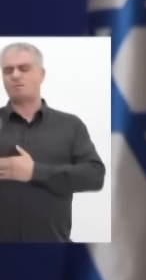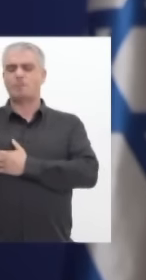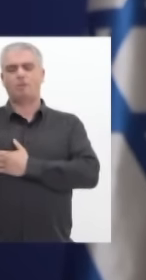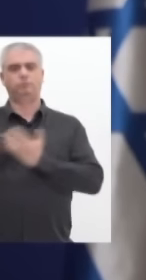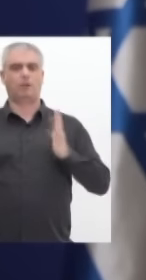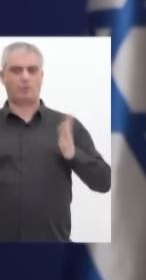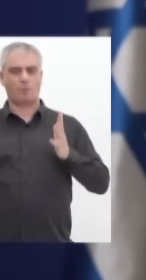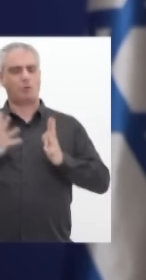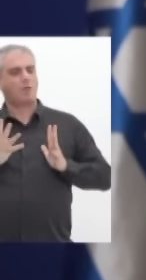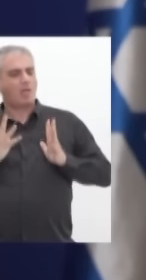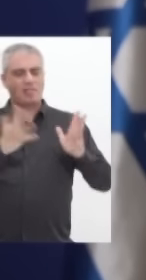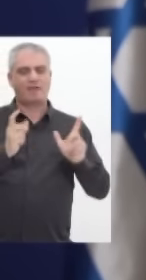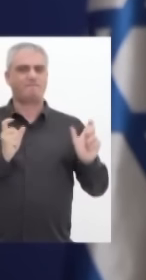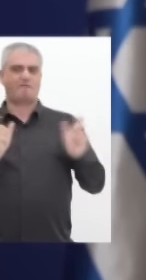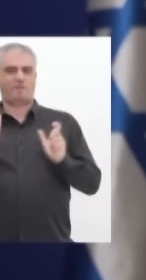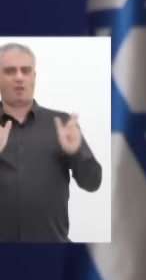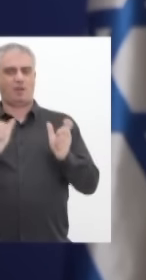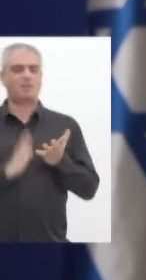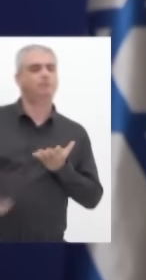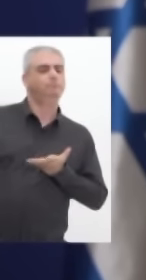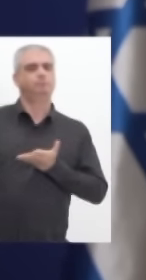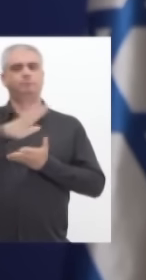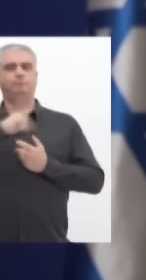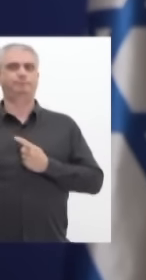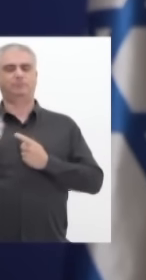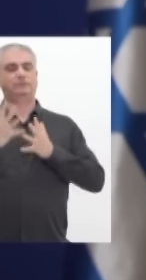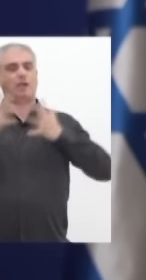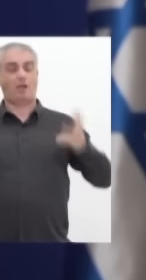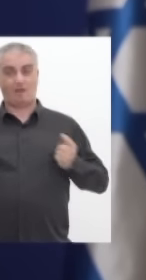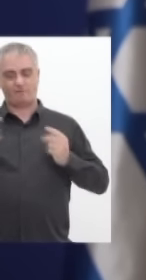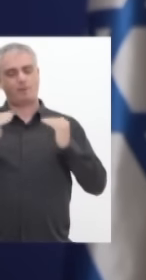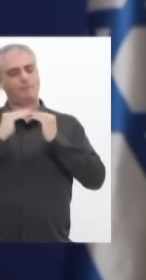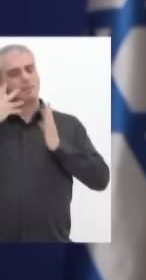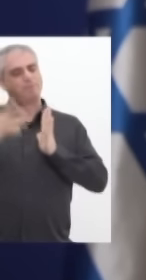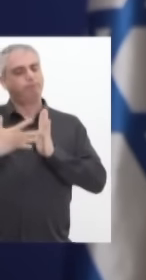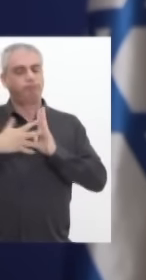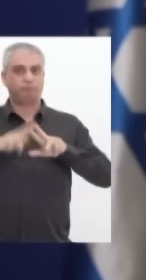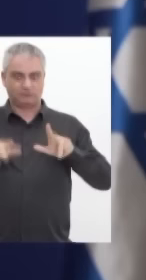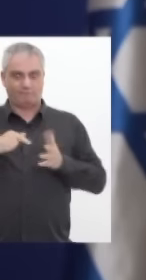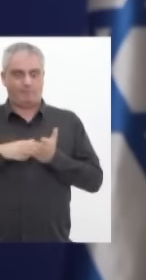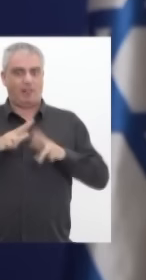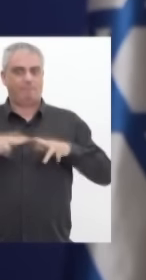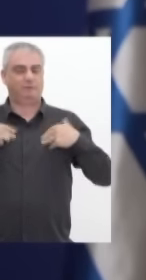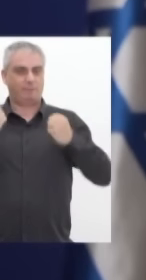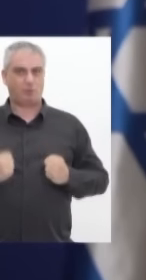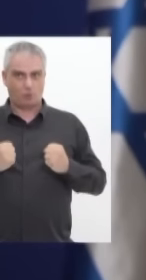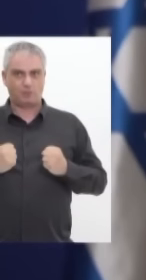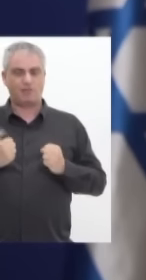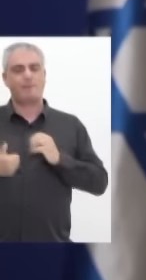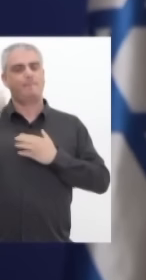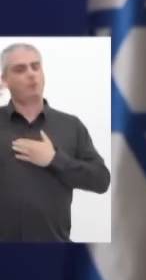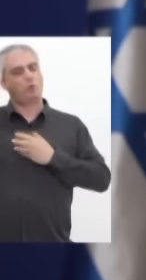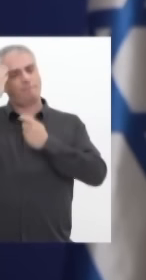eh han sido los drones también misiles disparados desde Irán y tal y como estaban calculado en la el tiempo de